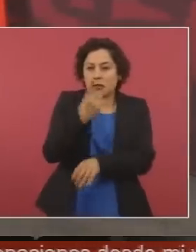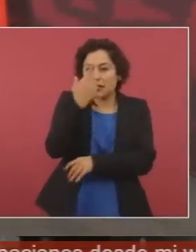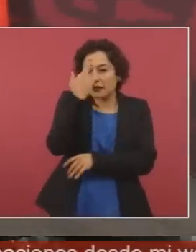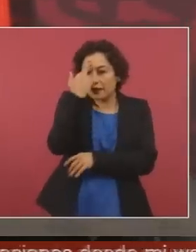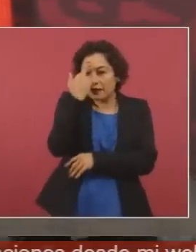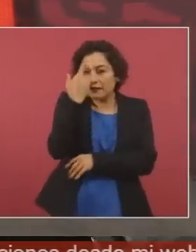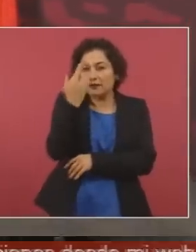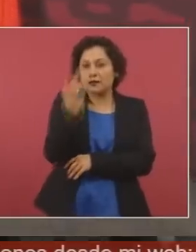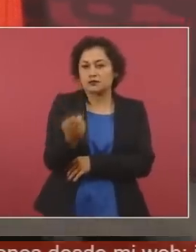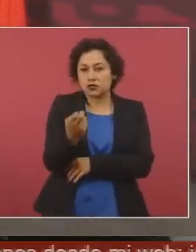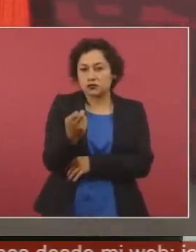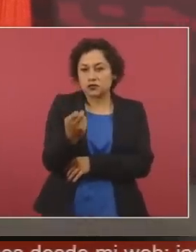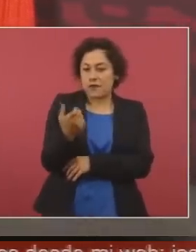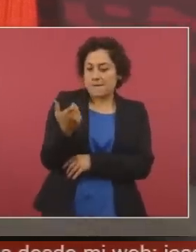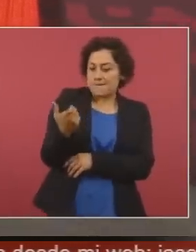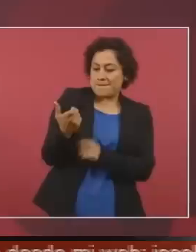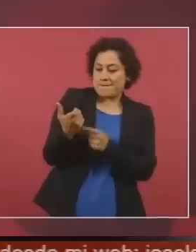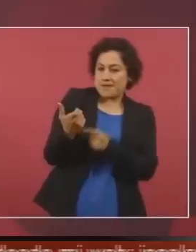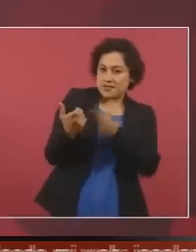fortaleciendo.